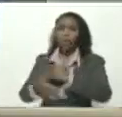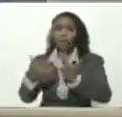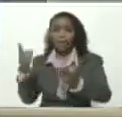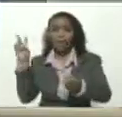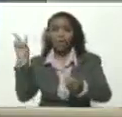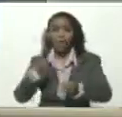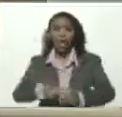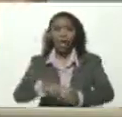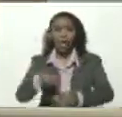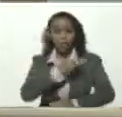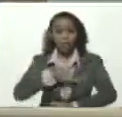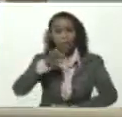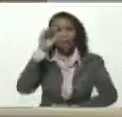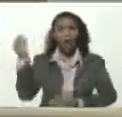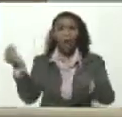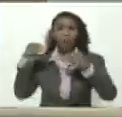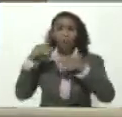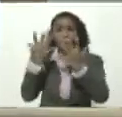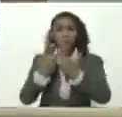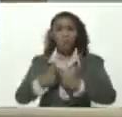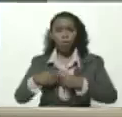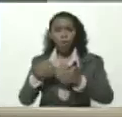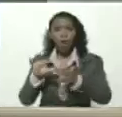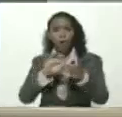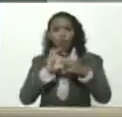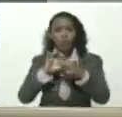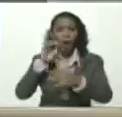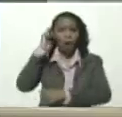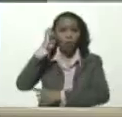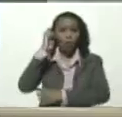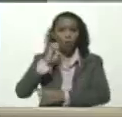violaban el espíritu del acuerdo administrativo con la Unión Europea.